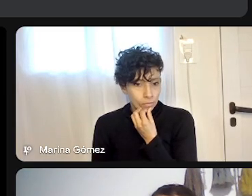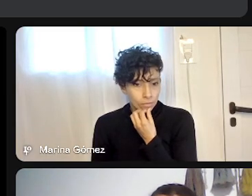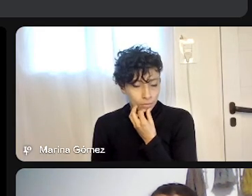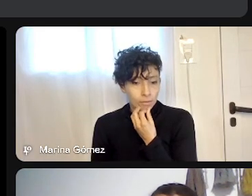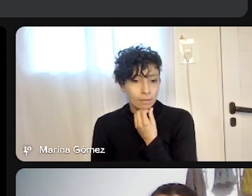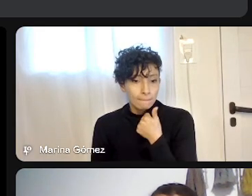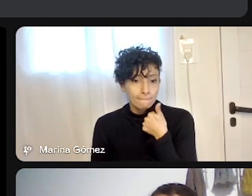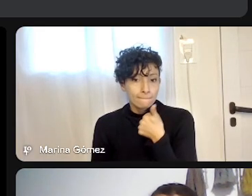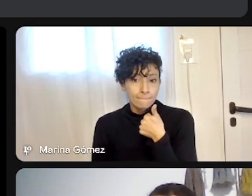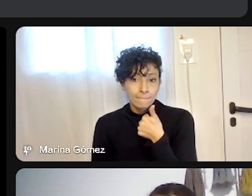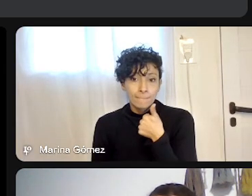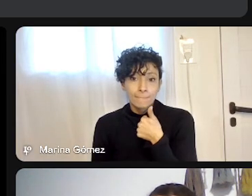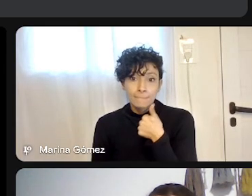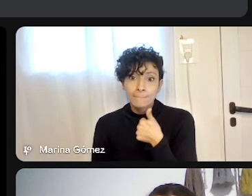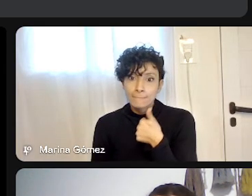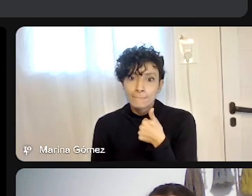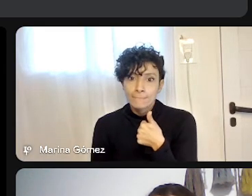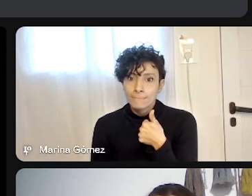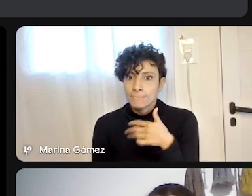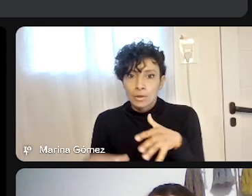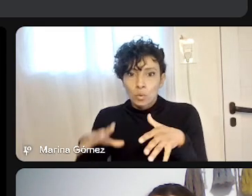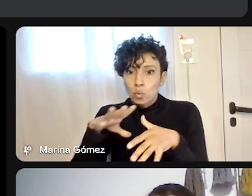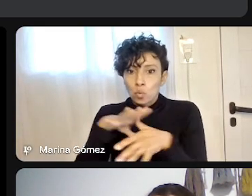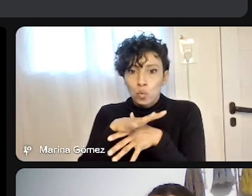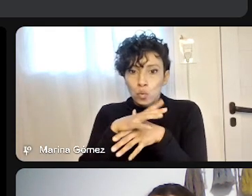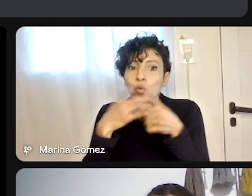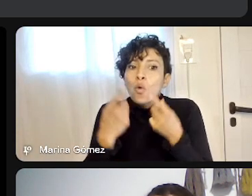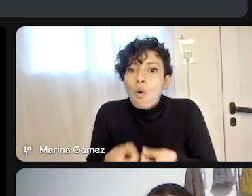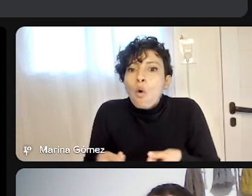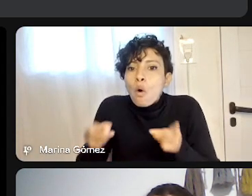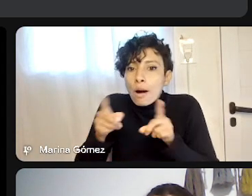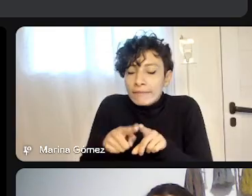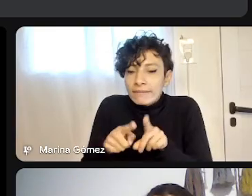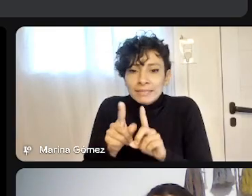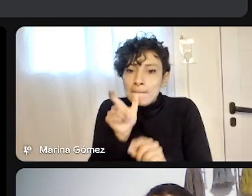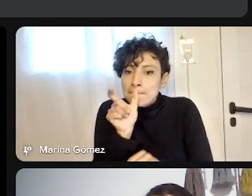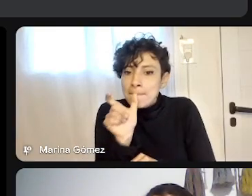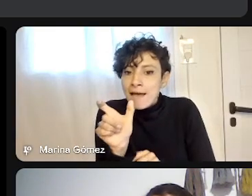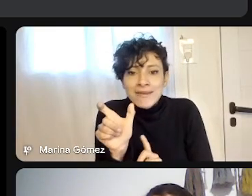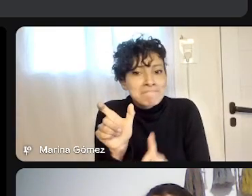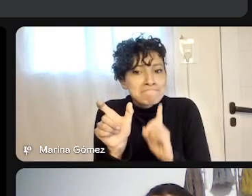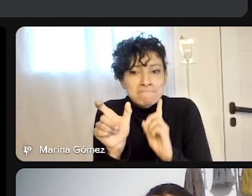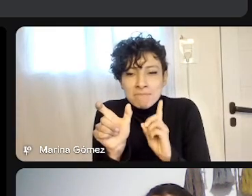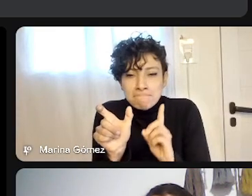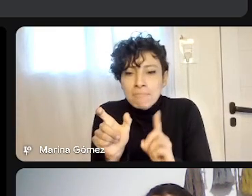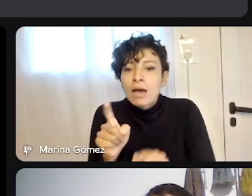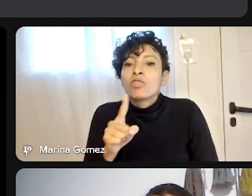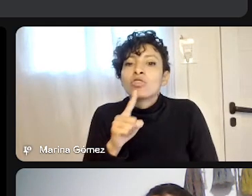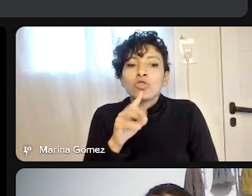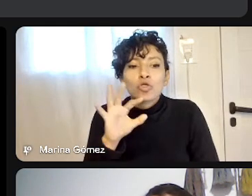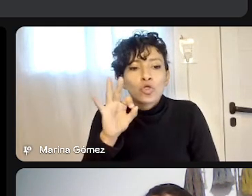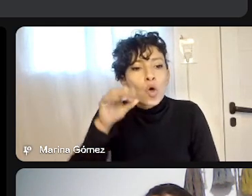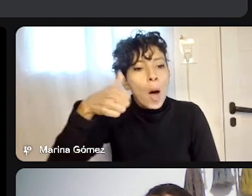Bien, ¿cómo esta palabra del tomar fuerza referida, bueno, al ánimo?